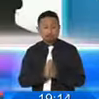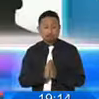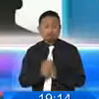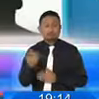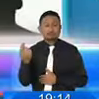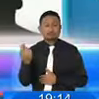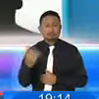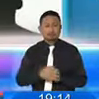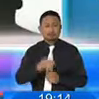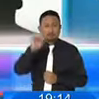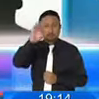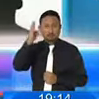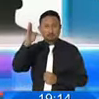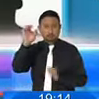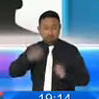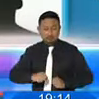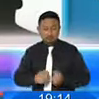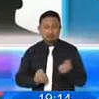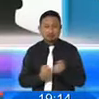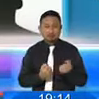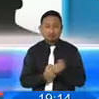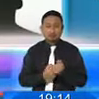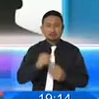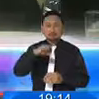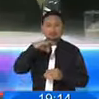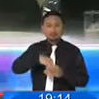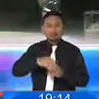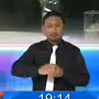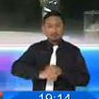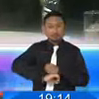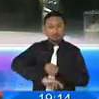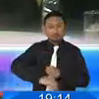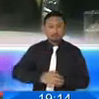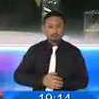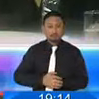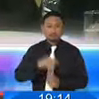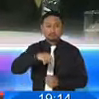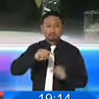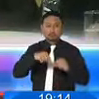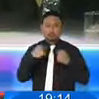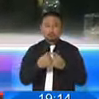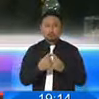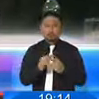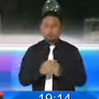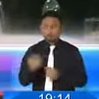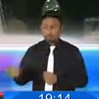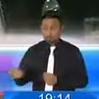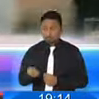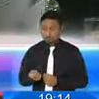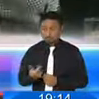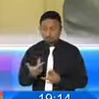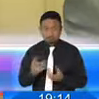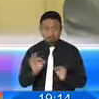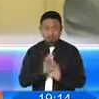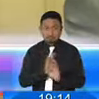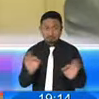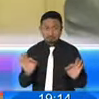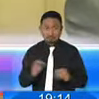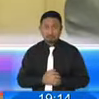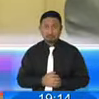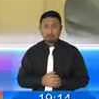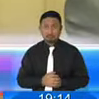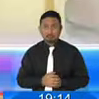dinero a ode para la campaña electoral de Alianza país acá dicen que el partido no ha recibido ese tipo de contribuciones pueden